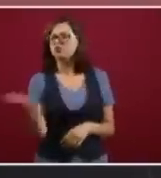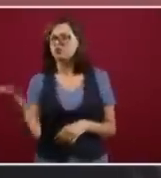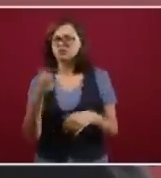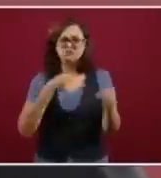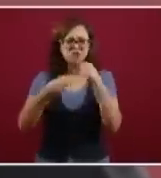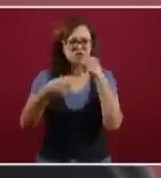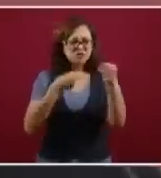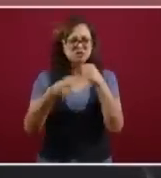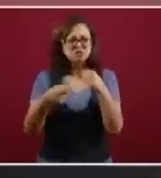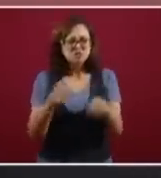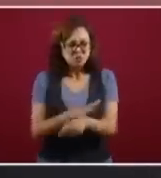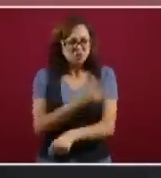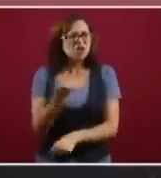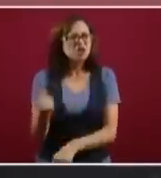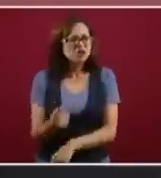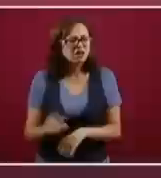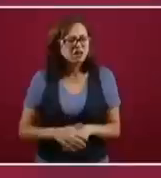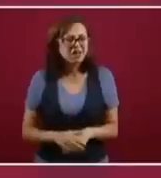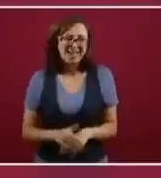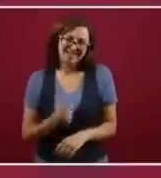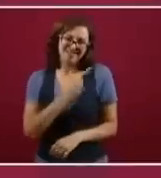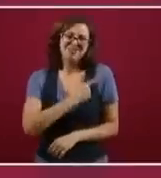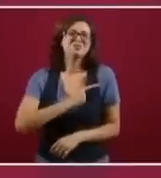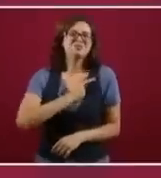periodismo? Porque les gusta,